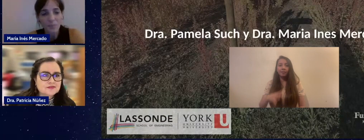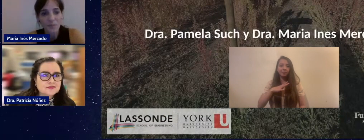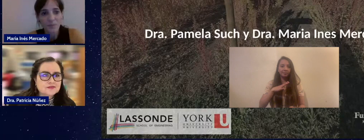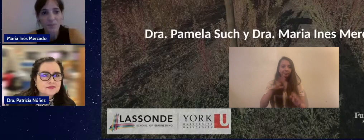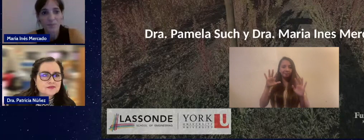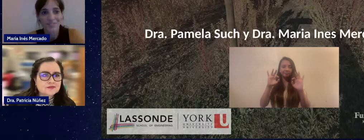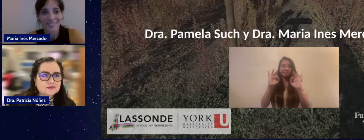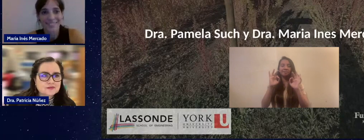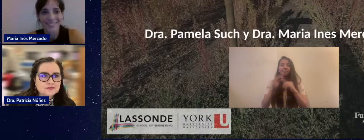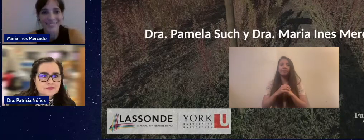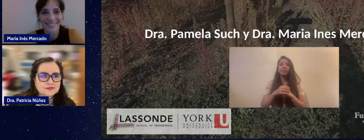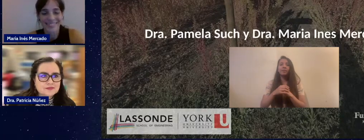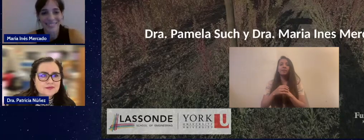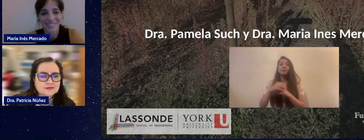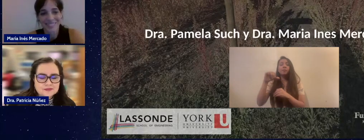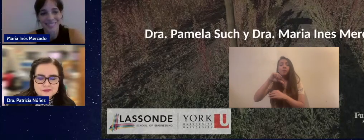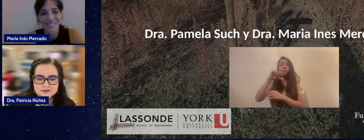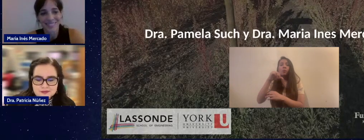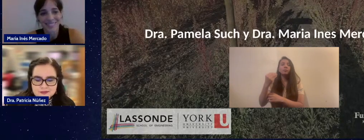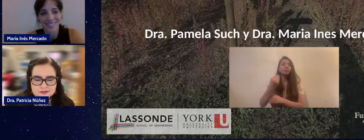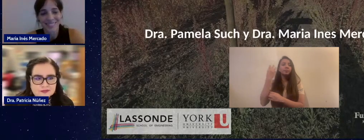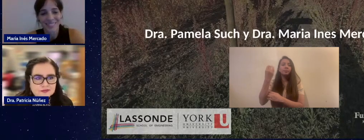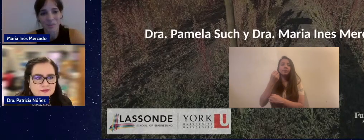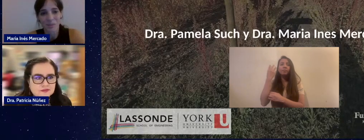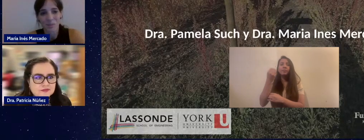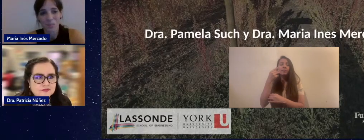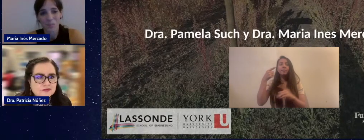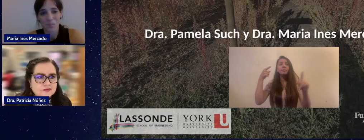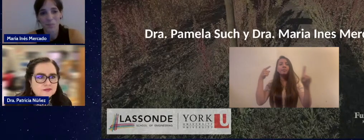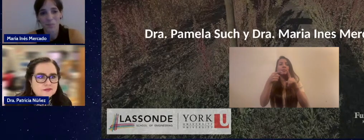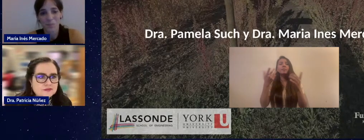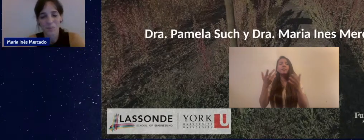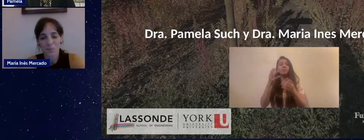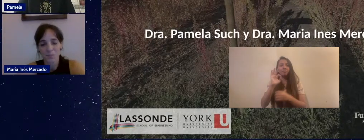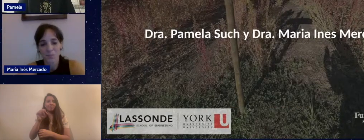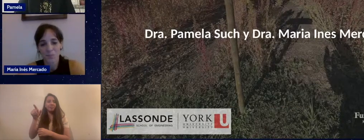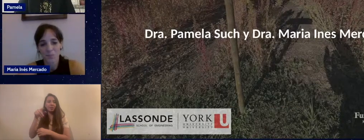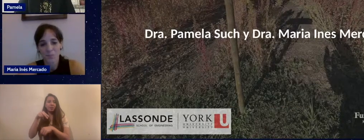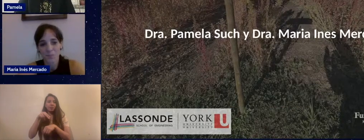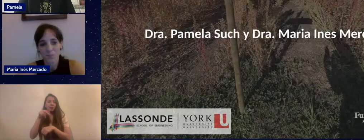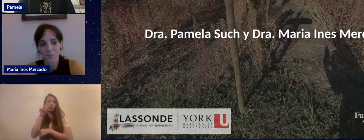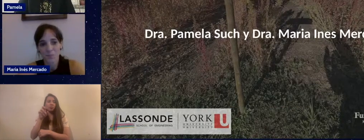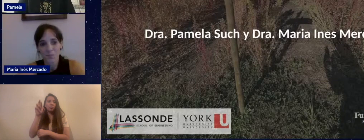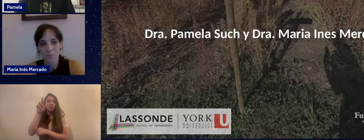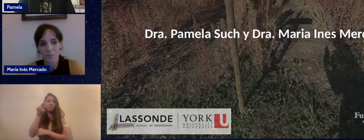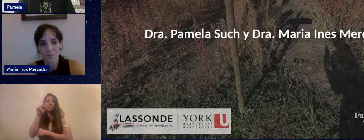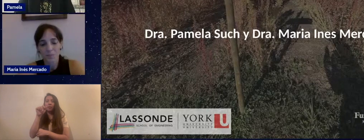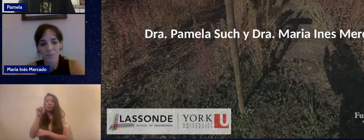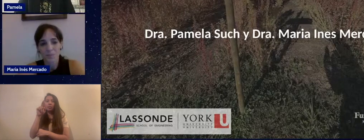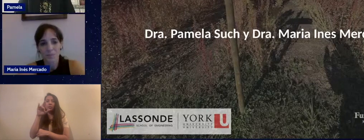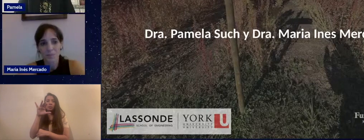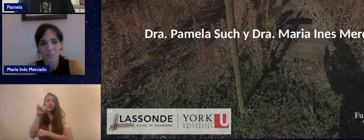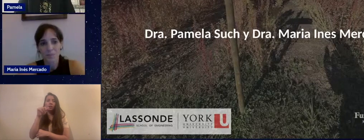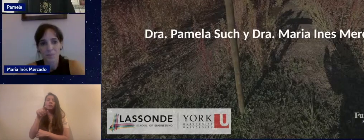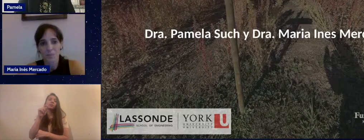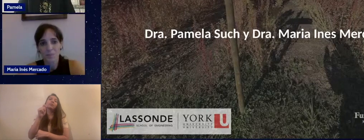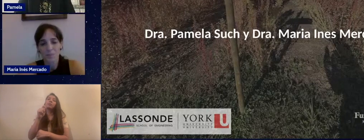Acá estoy de vuelta. Bueno, la presentación de hoy se basa, como dijo la doctora Patricia, son estudios